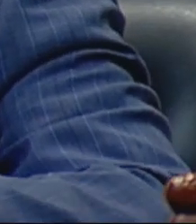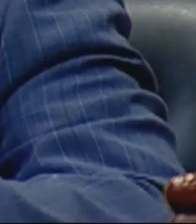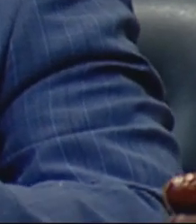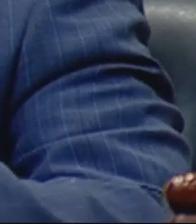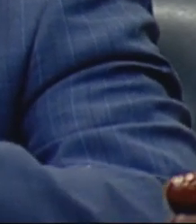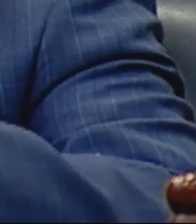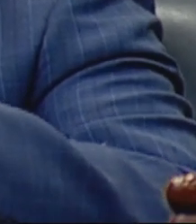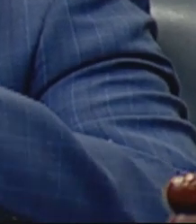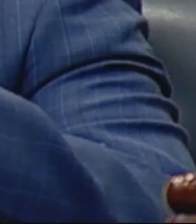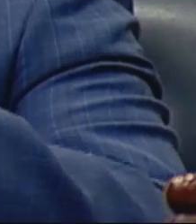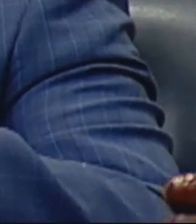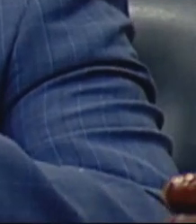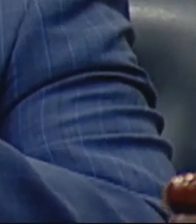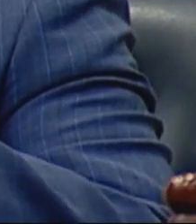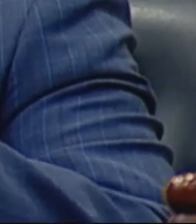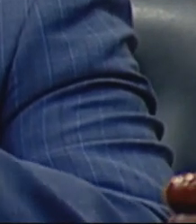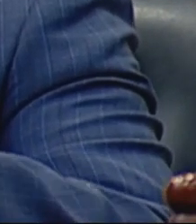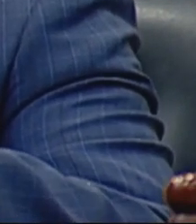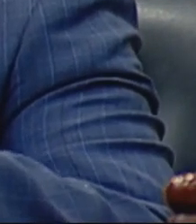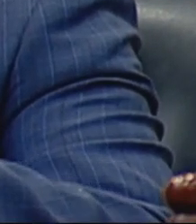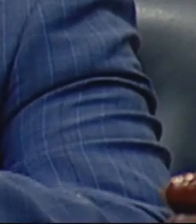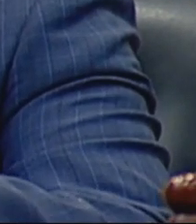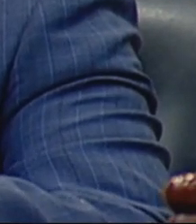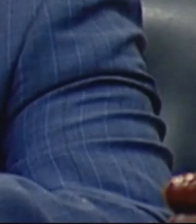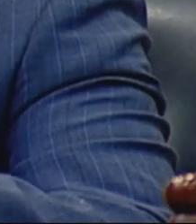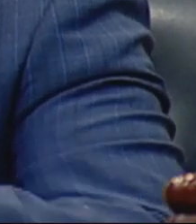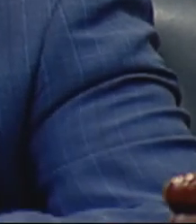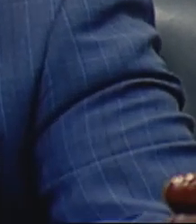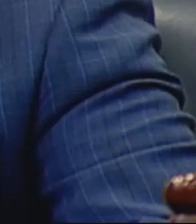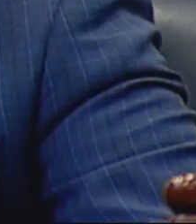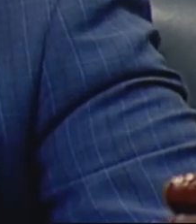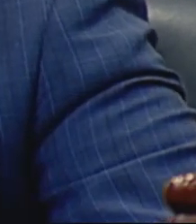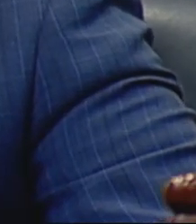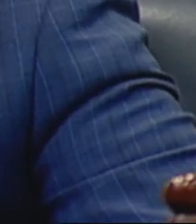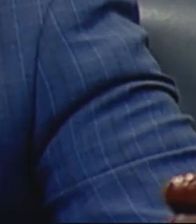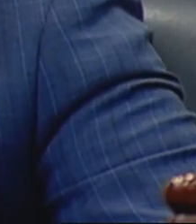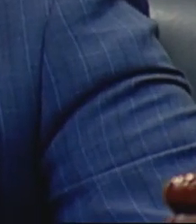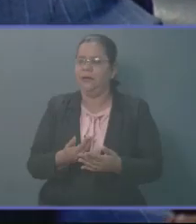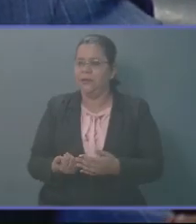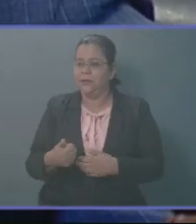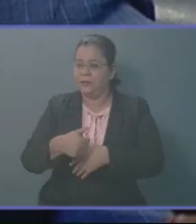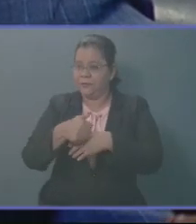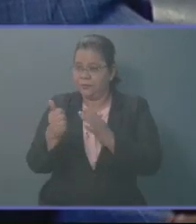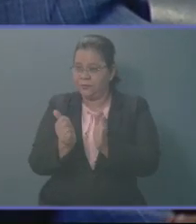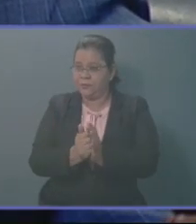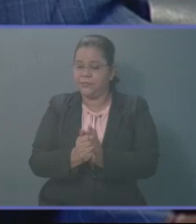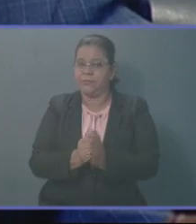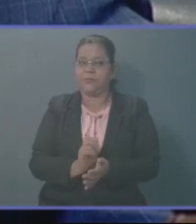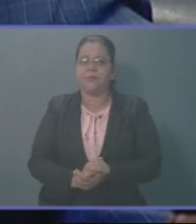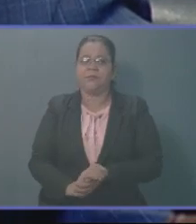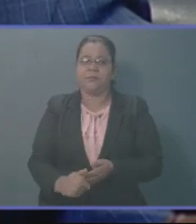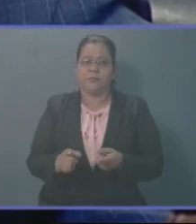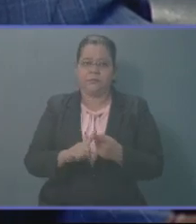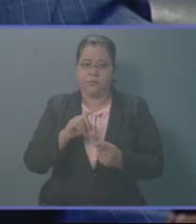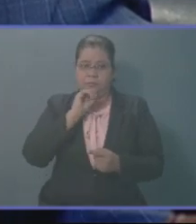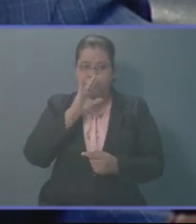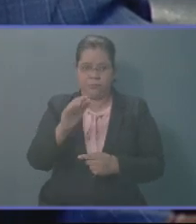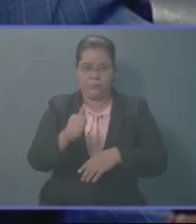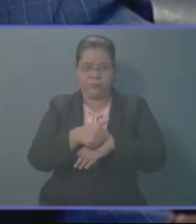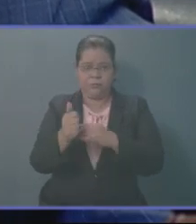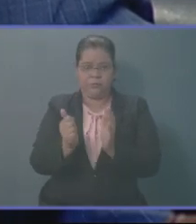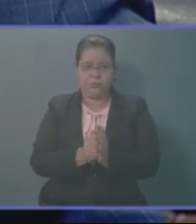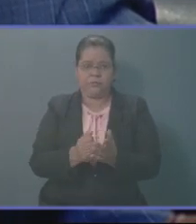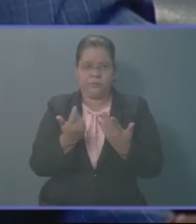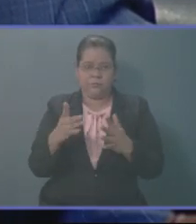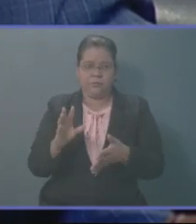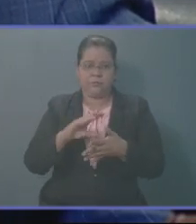Decreto número: la Asamblea Legislativa de la República de El Salvador, considerando: 1. Que esta Asamblea Legislativa,